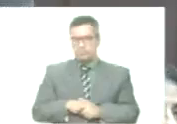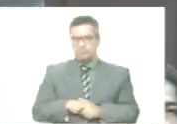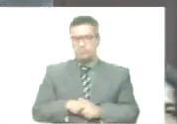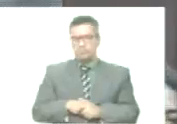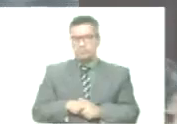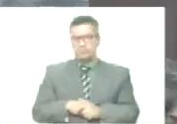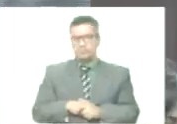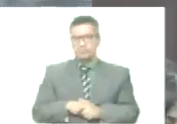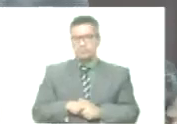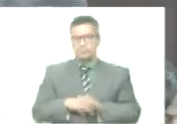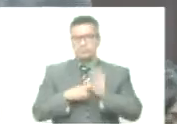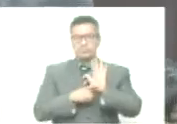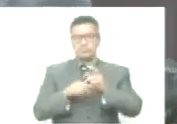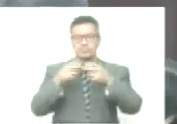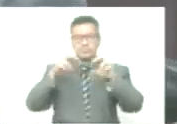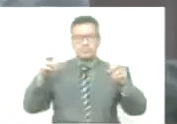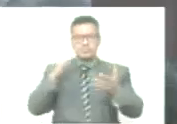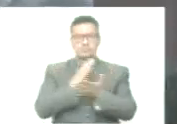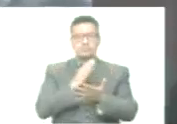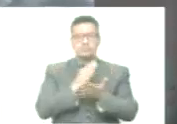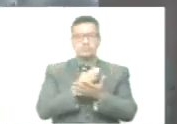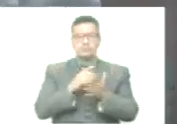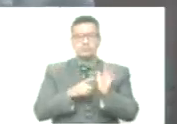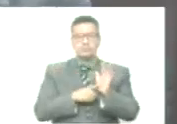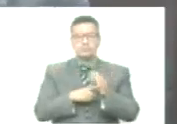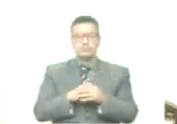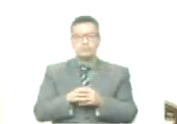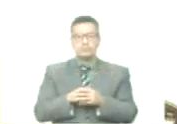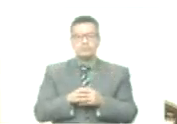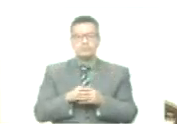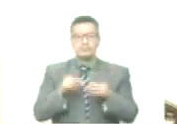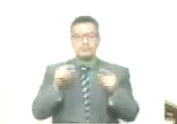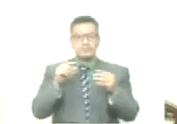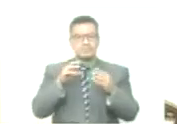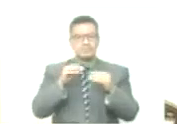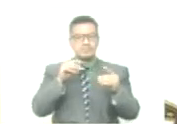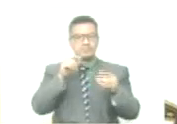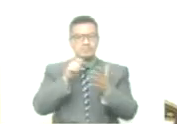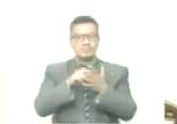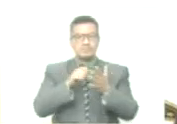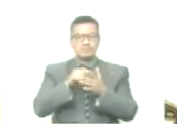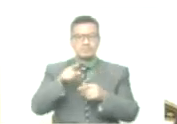Te parece experto en el tema, diputado, porque siempre lo colocan a hablar en esos puntos. Adelante.